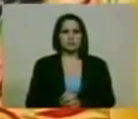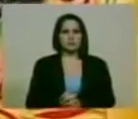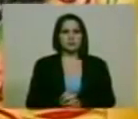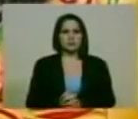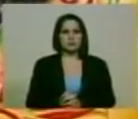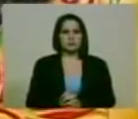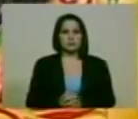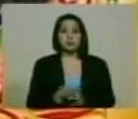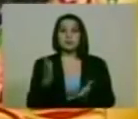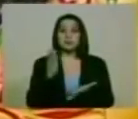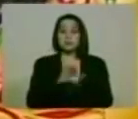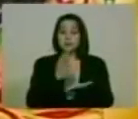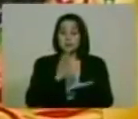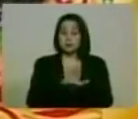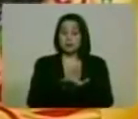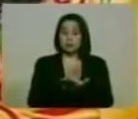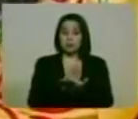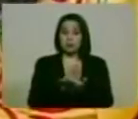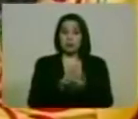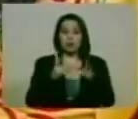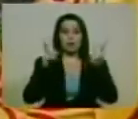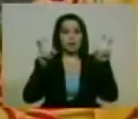Siempre he insistido en el tema